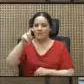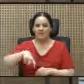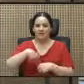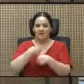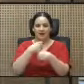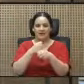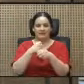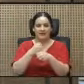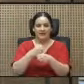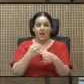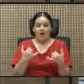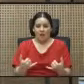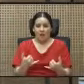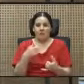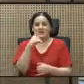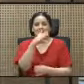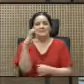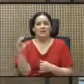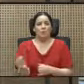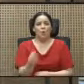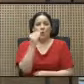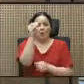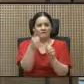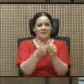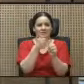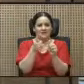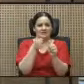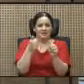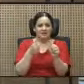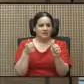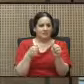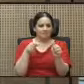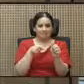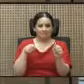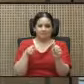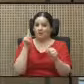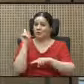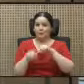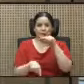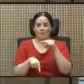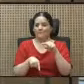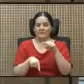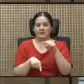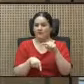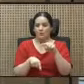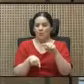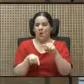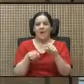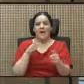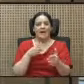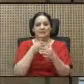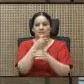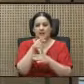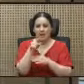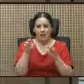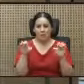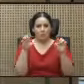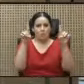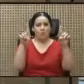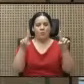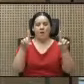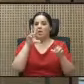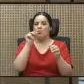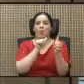día existen cientos de jóvenes rezagados que no han podido acceder a la educación porque no han aprobado